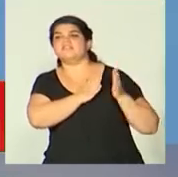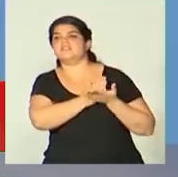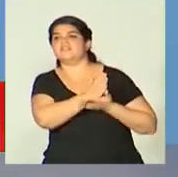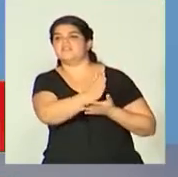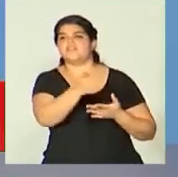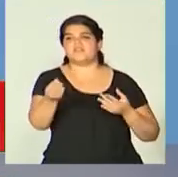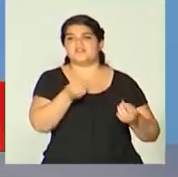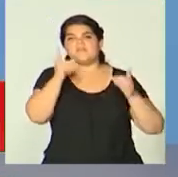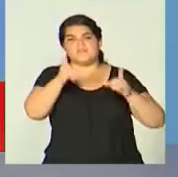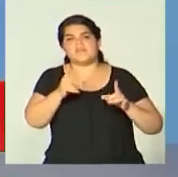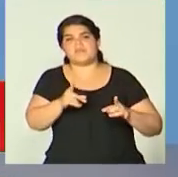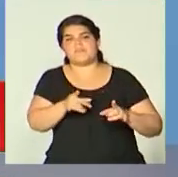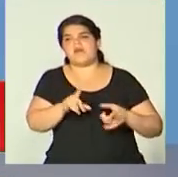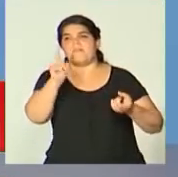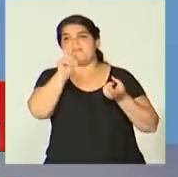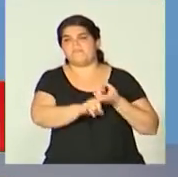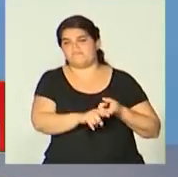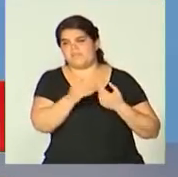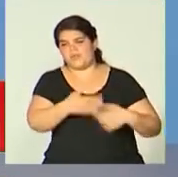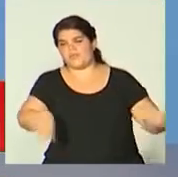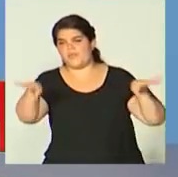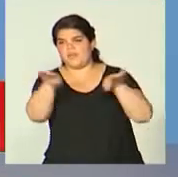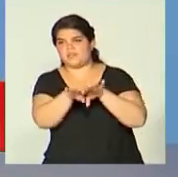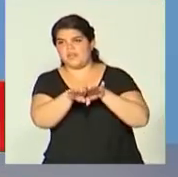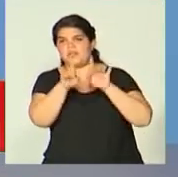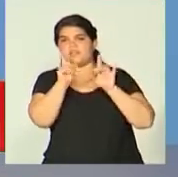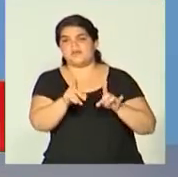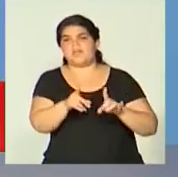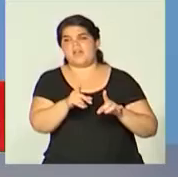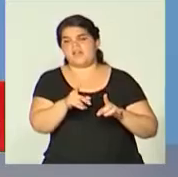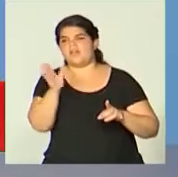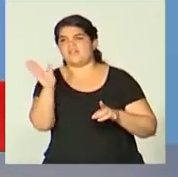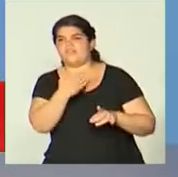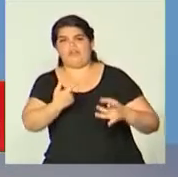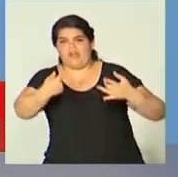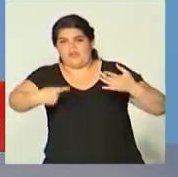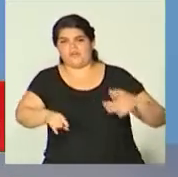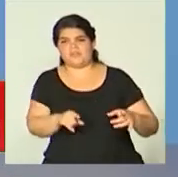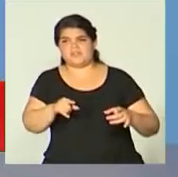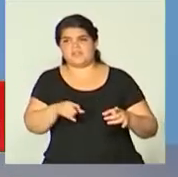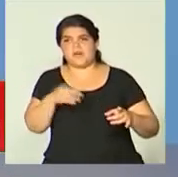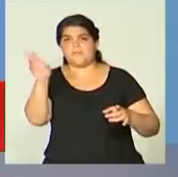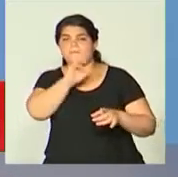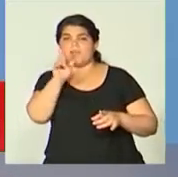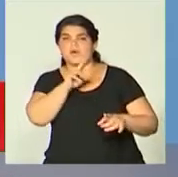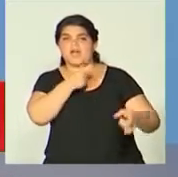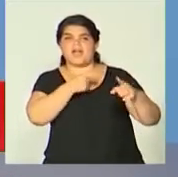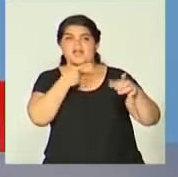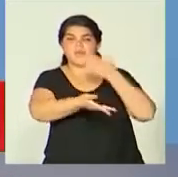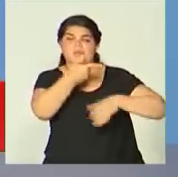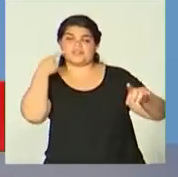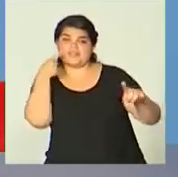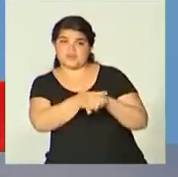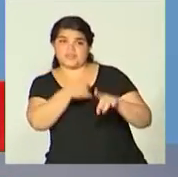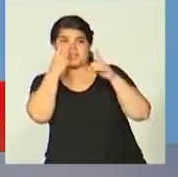tanto como matrimonio igualitario identidad de género las de derechos de las mujeres y en contra la violencia también realmente son vanguardistas lo